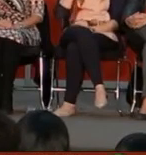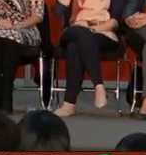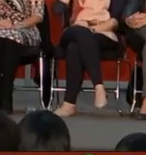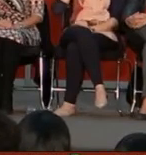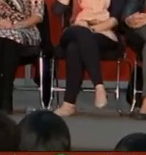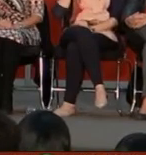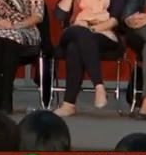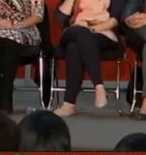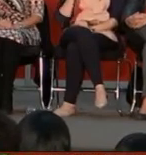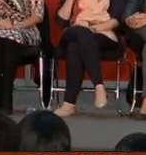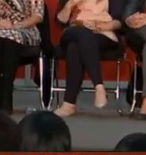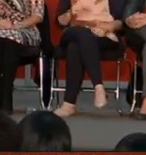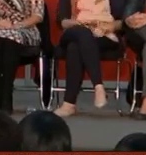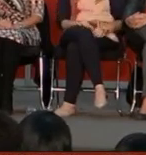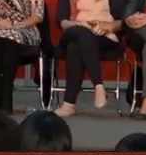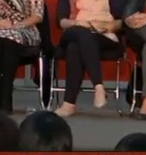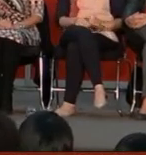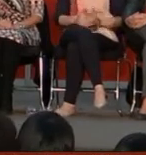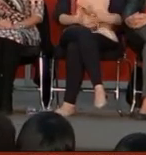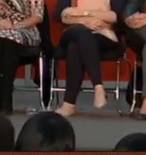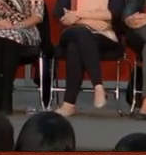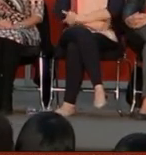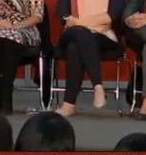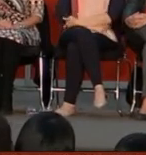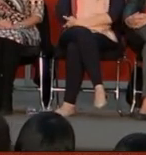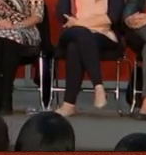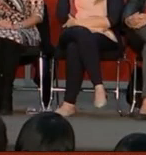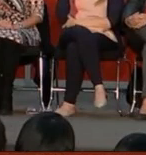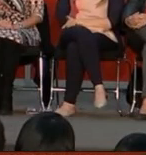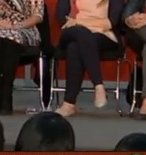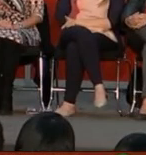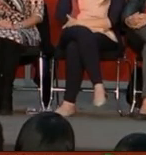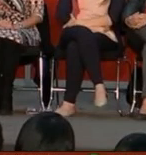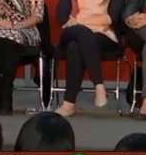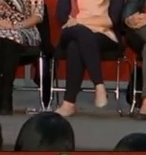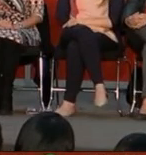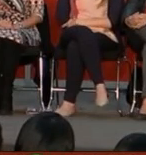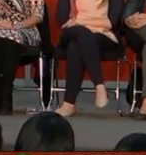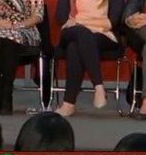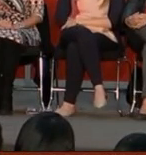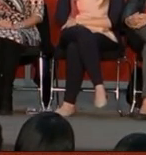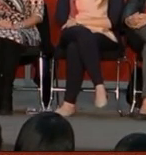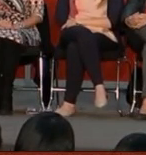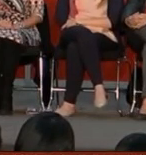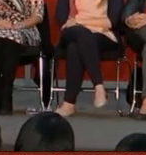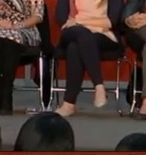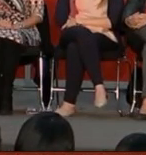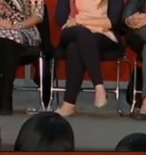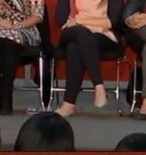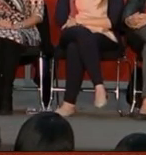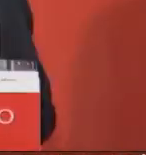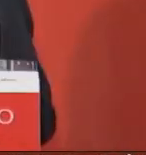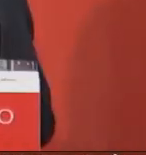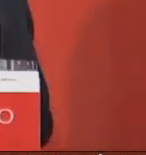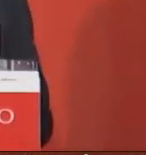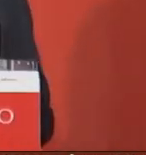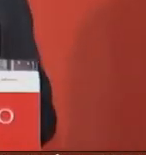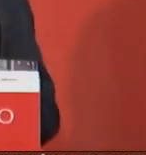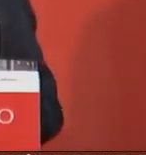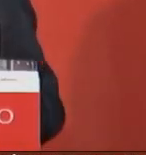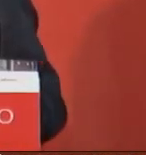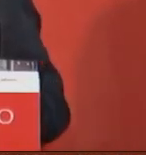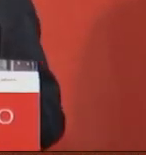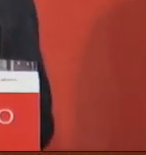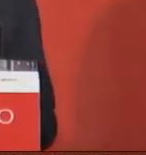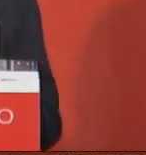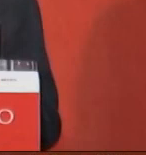la República. Yo estoy seguro que ustedes lo ven. Sin duda, cuentan con un aliado en el